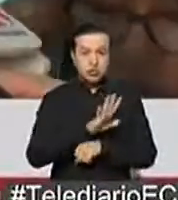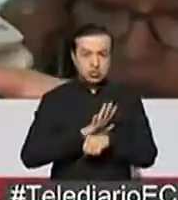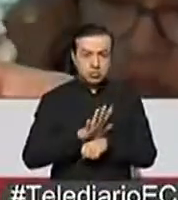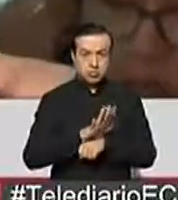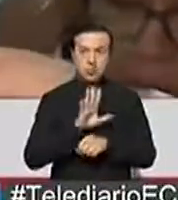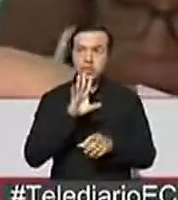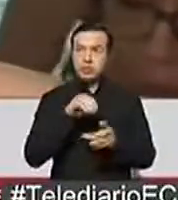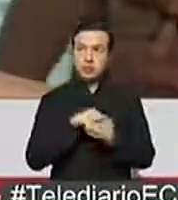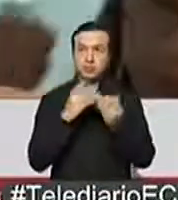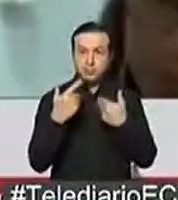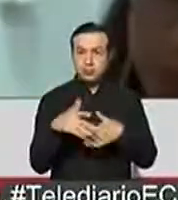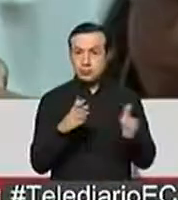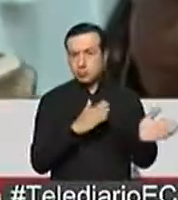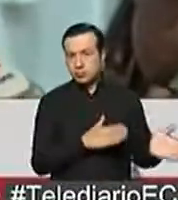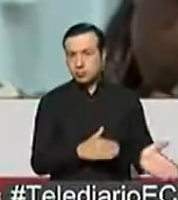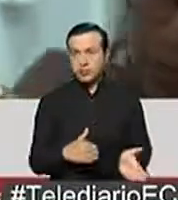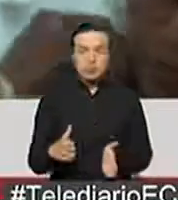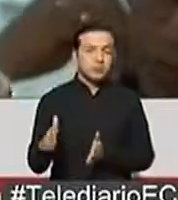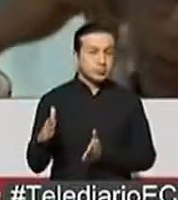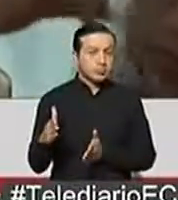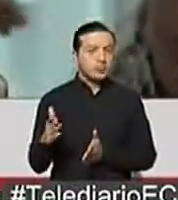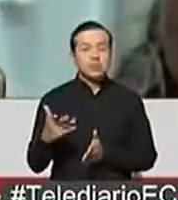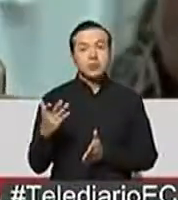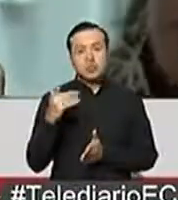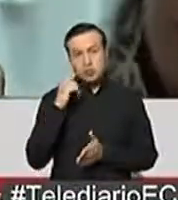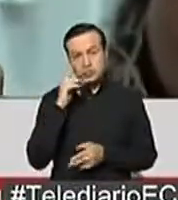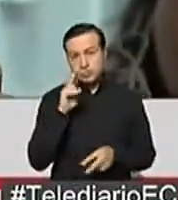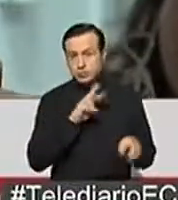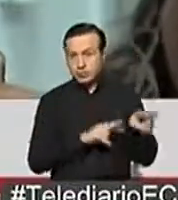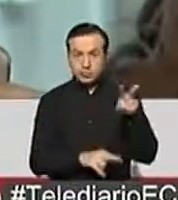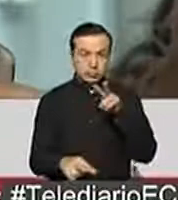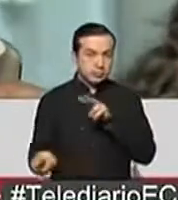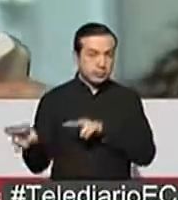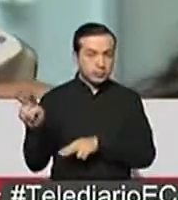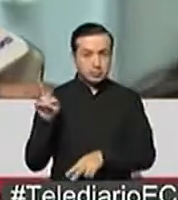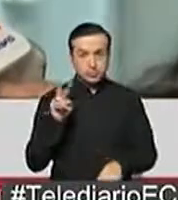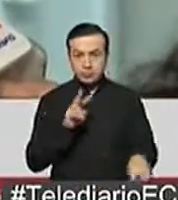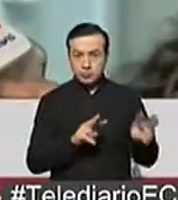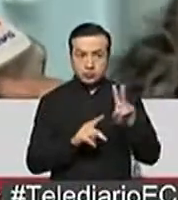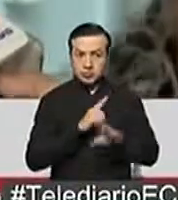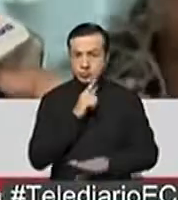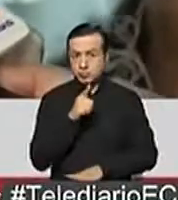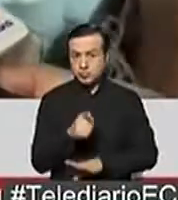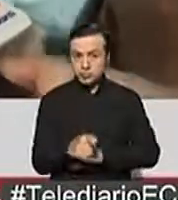5 horas. Tenemos los progresivos a través de las interceptaciones que se realizaron por orden de